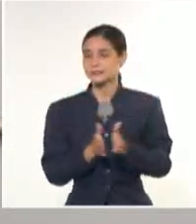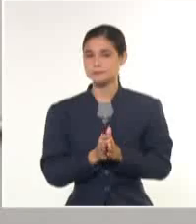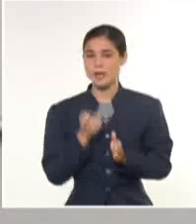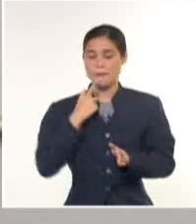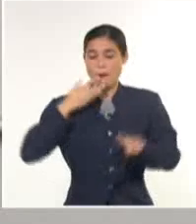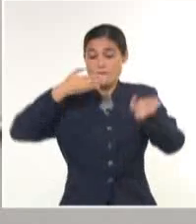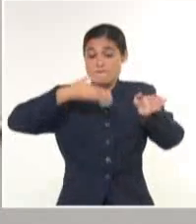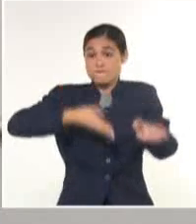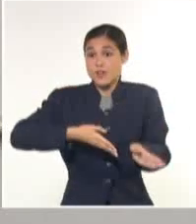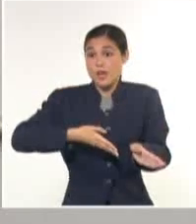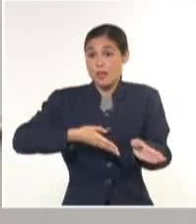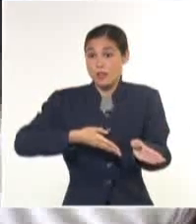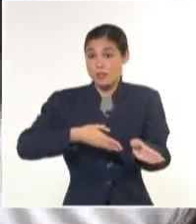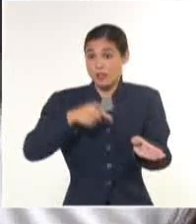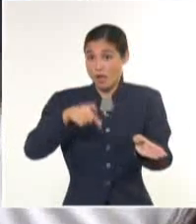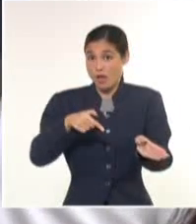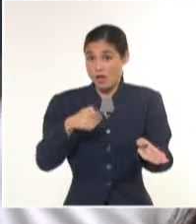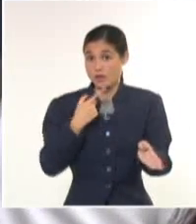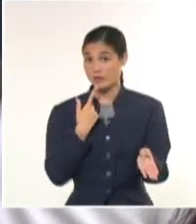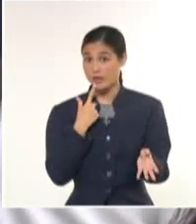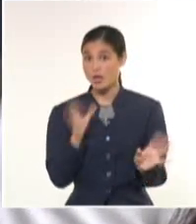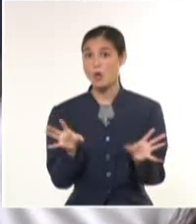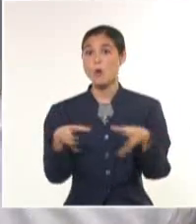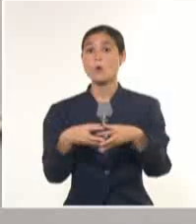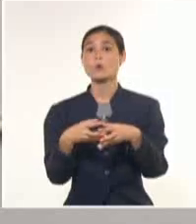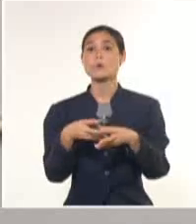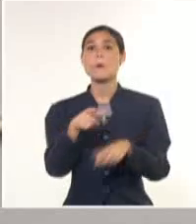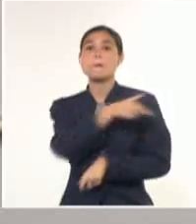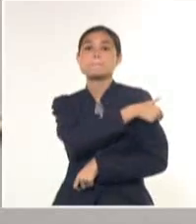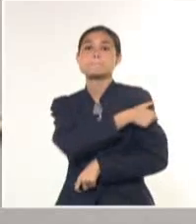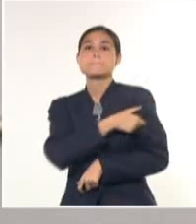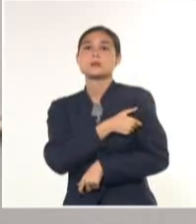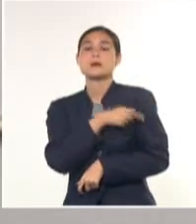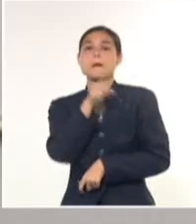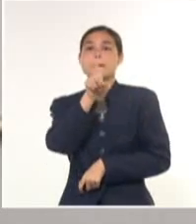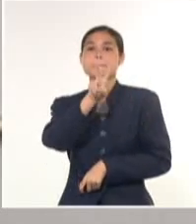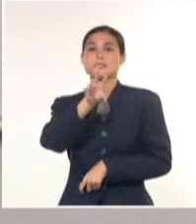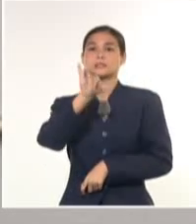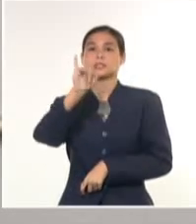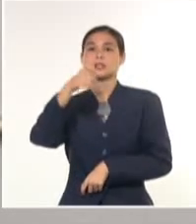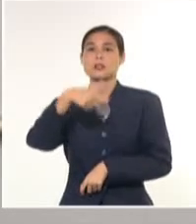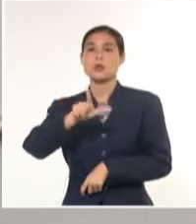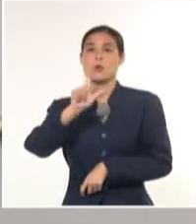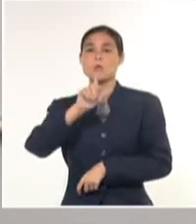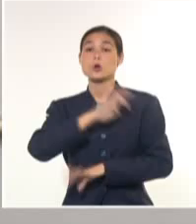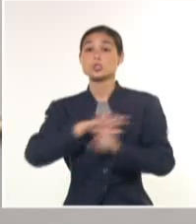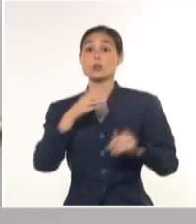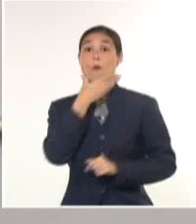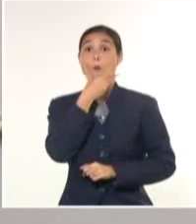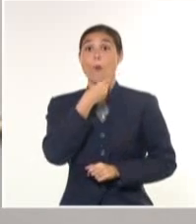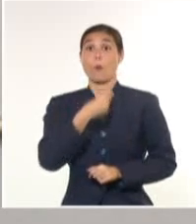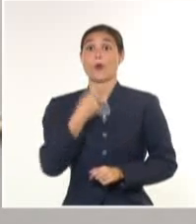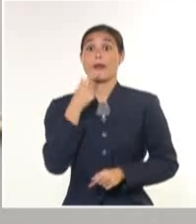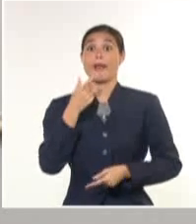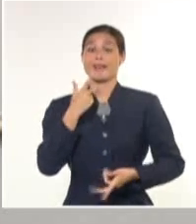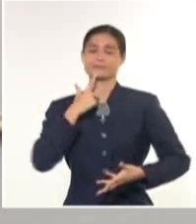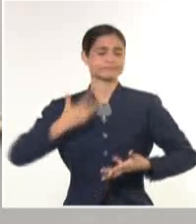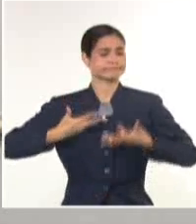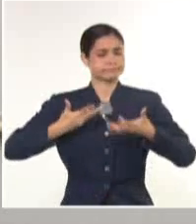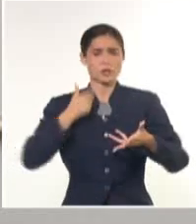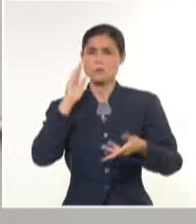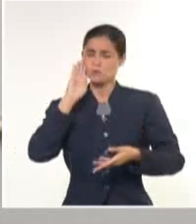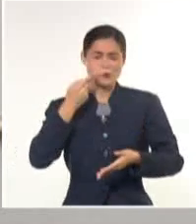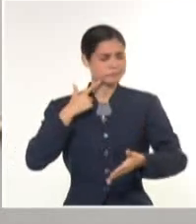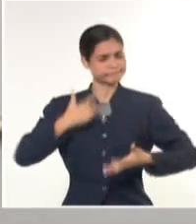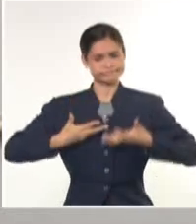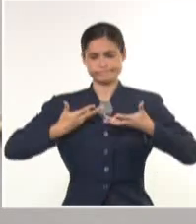con el compromiso que había hecho con el movimiento 26 de julio. Pero eran jóvenes que defendían un ideal y estaban dispuestos a dar la vida por ese ideal.